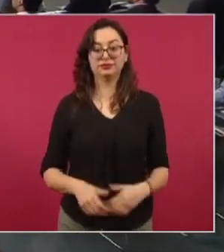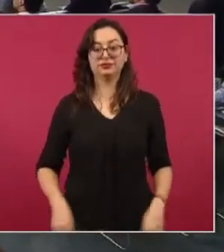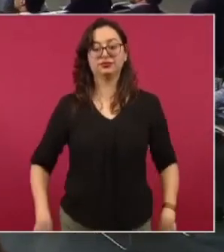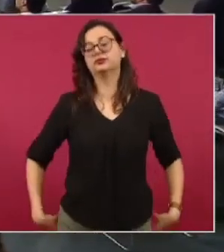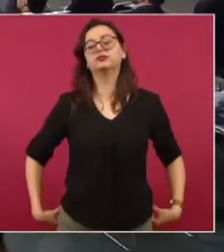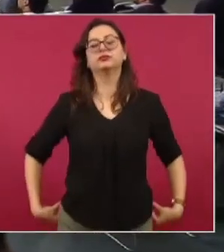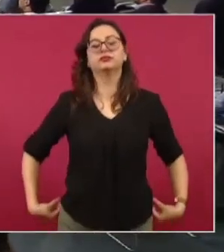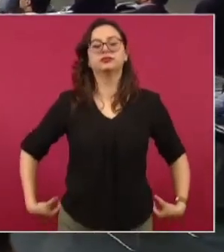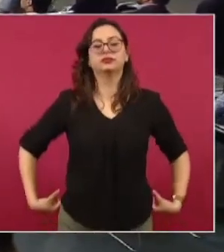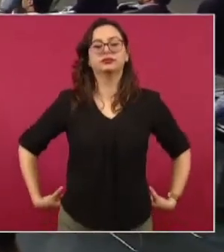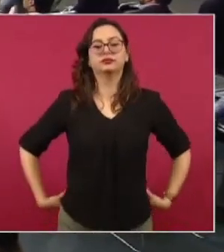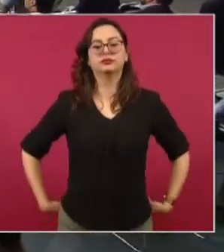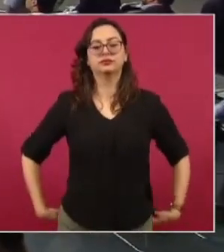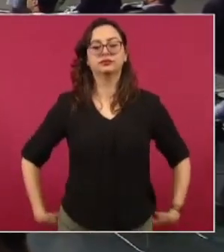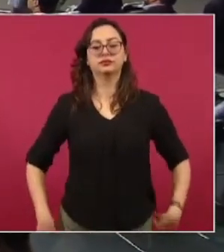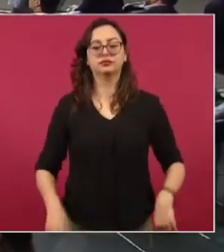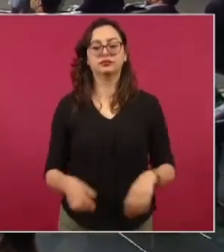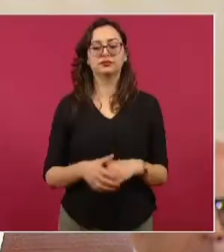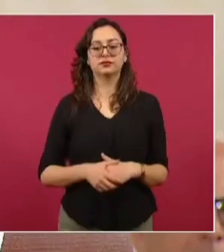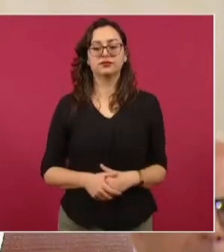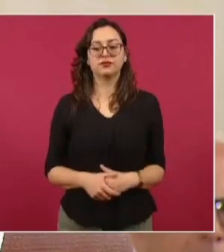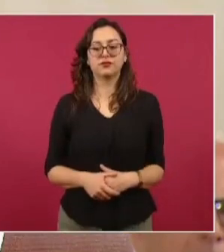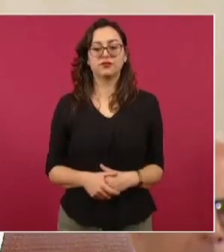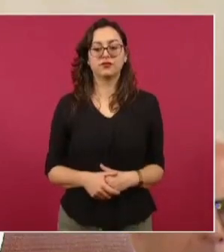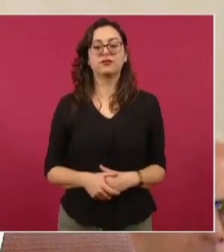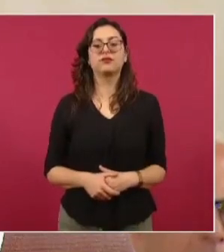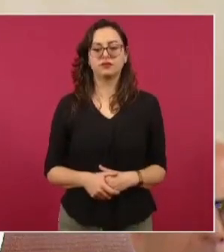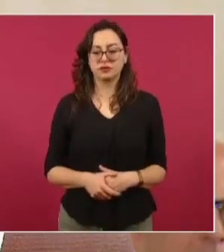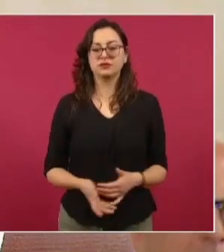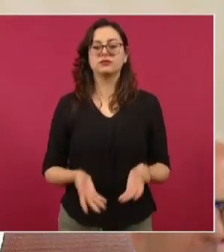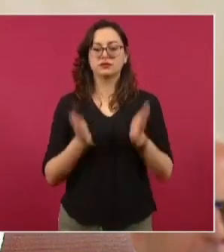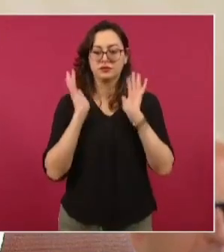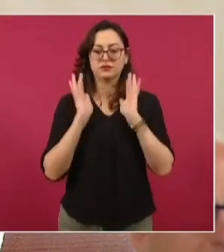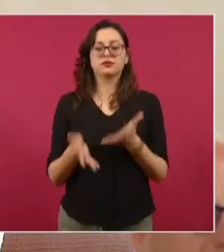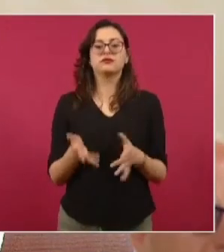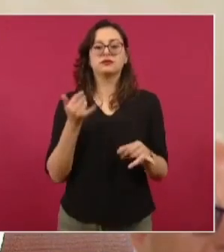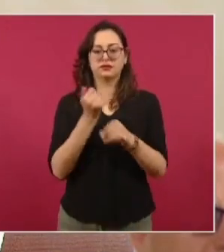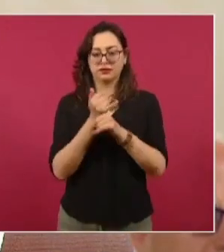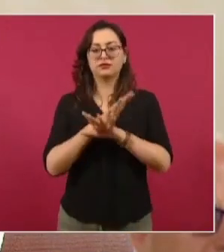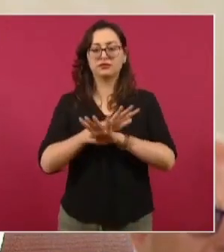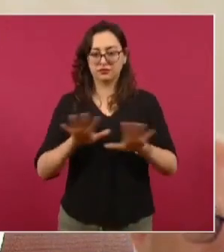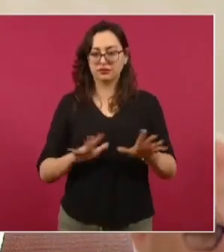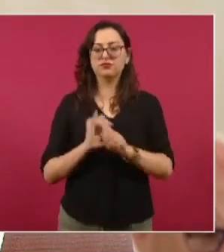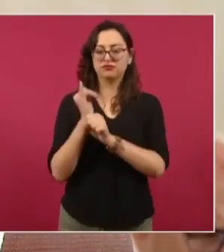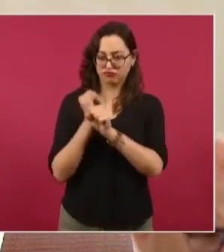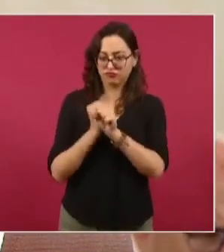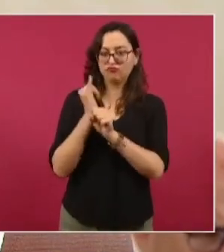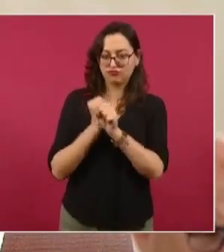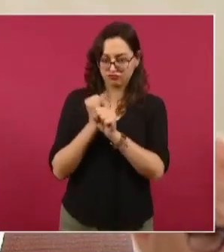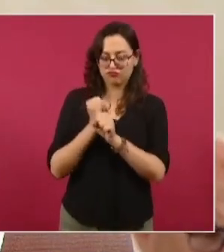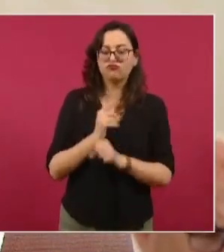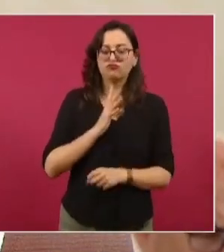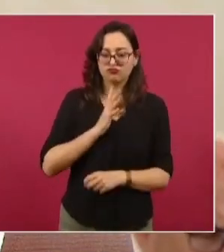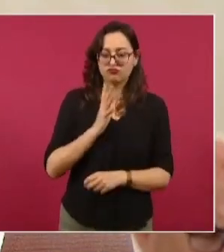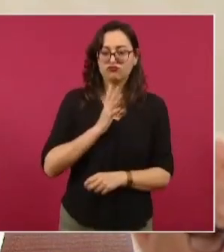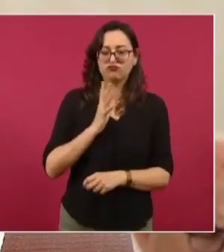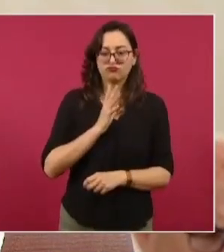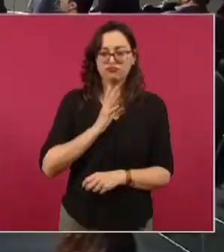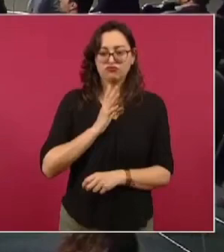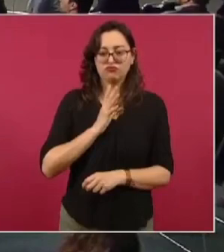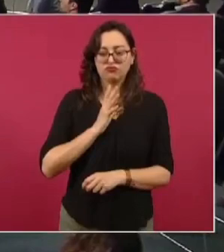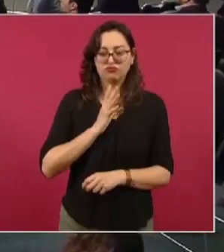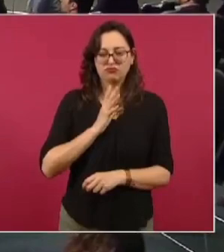si tenemos ya información se está haciendo la investigación y puede ser